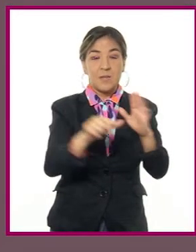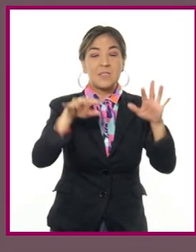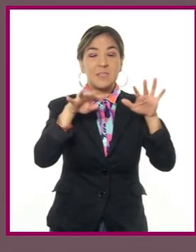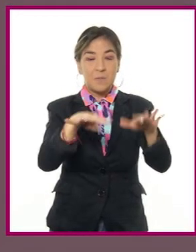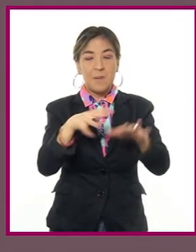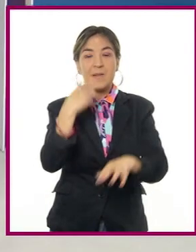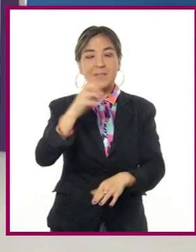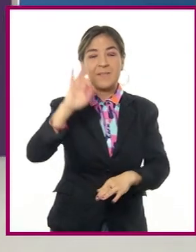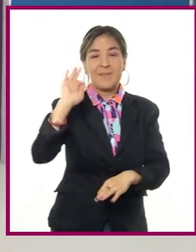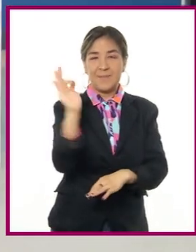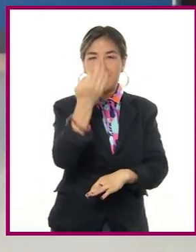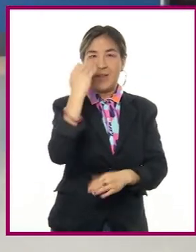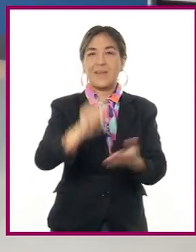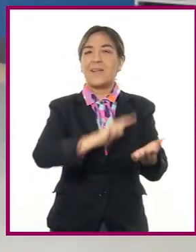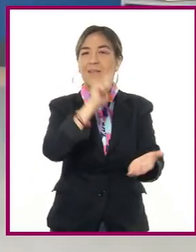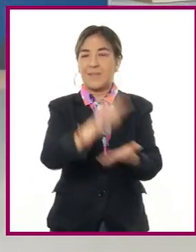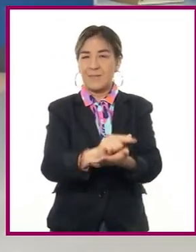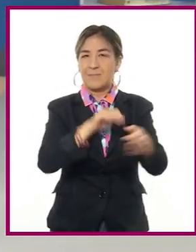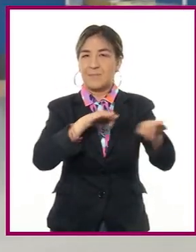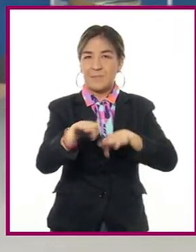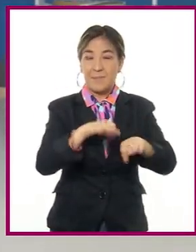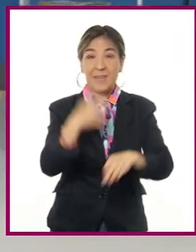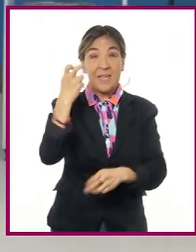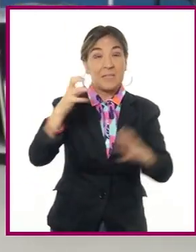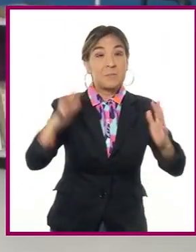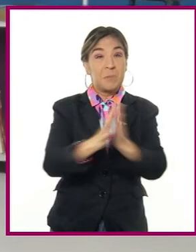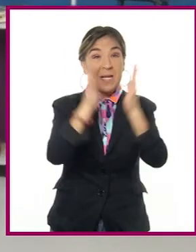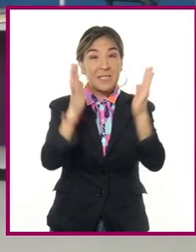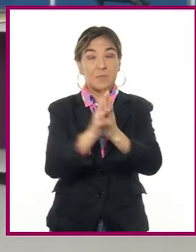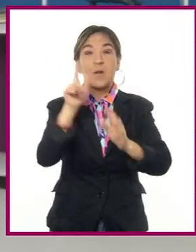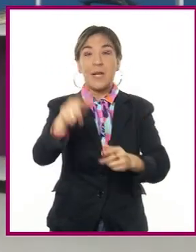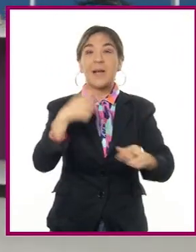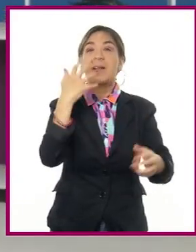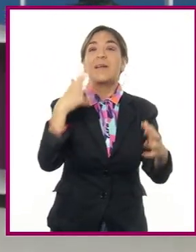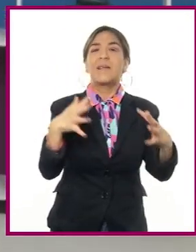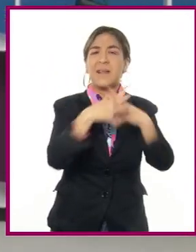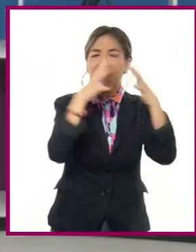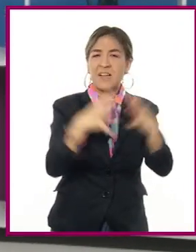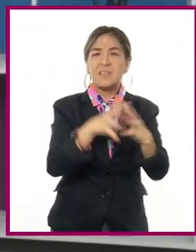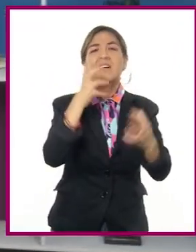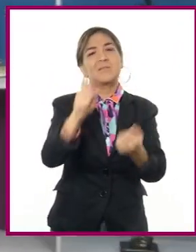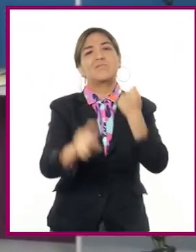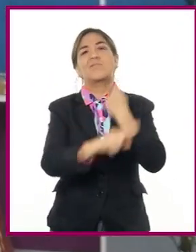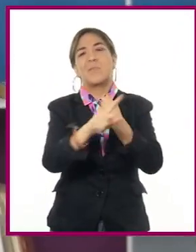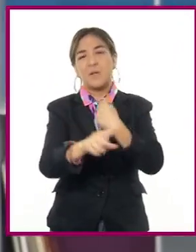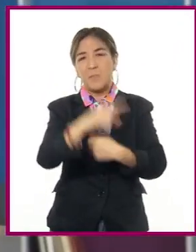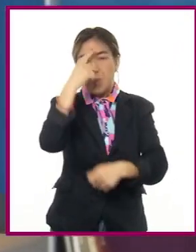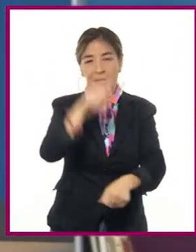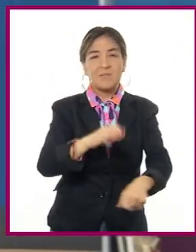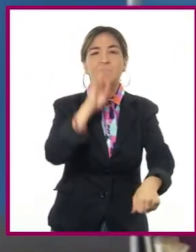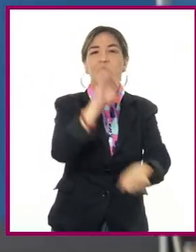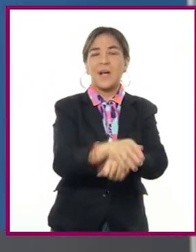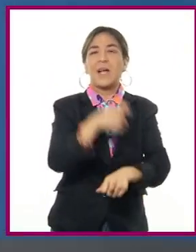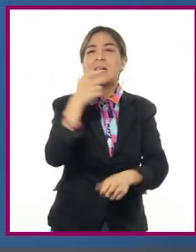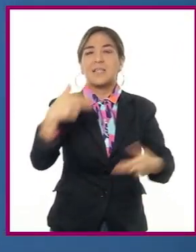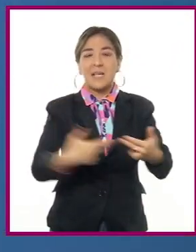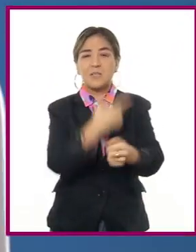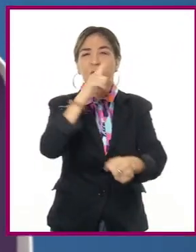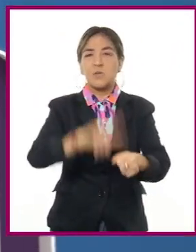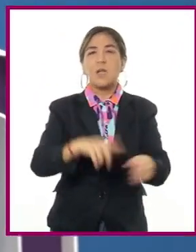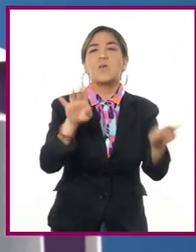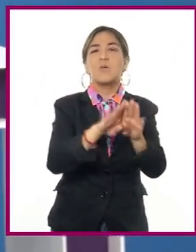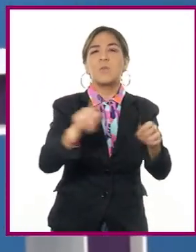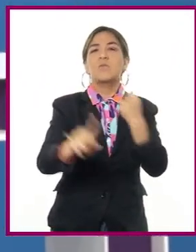Trabajo. La participación de Estados Unidos en la guerra favoreció la economía nacional al aumentar la demanda de